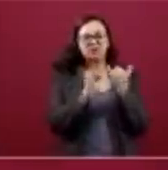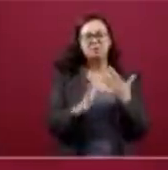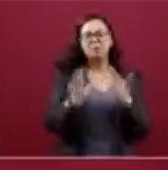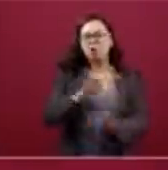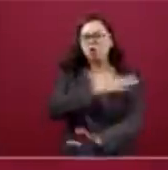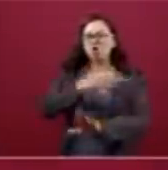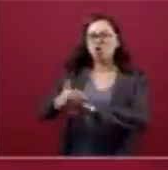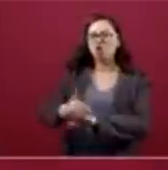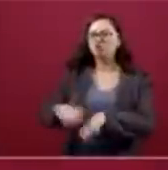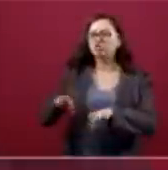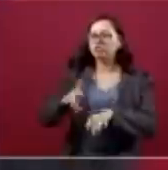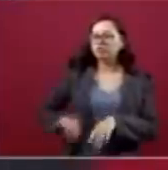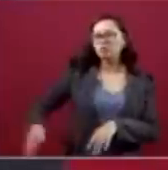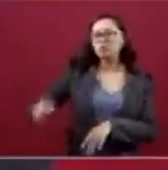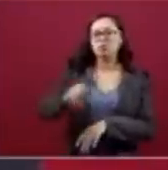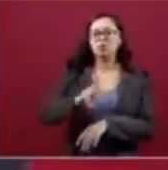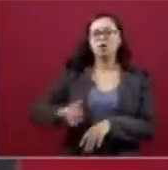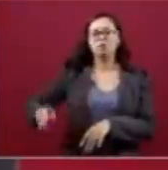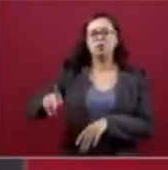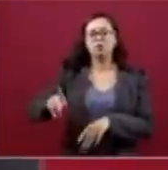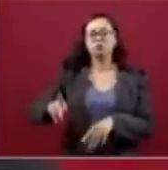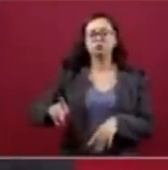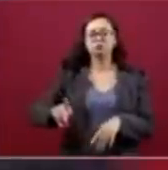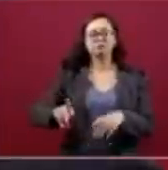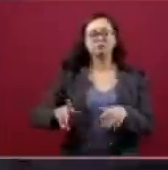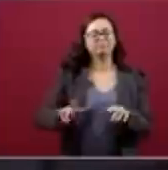antidemocráticas, se van